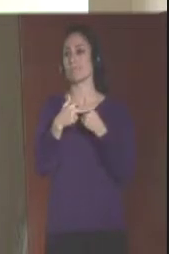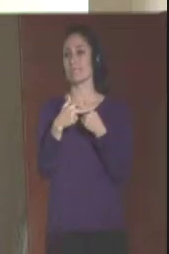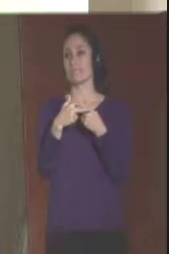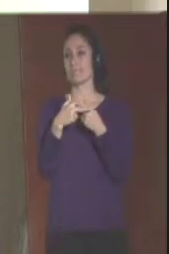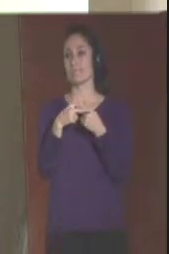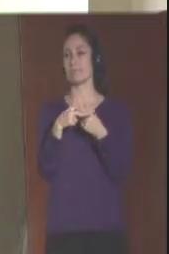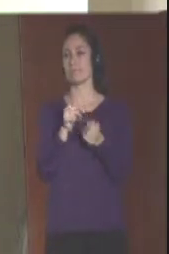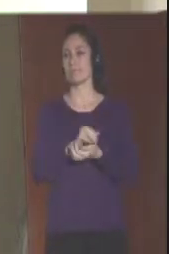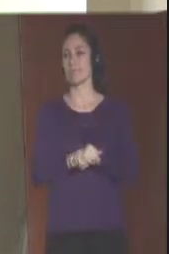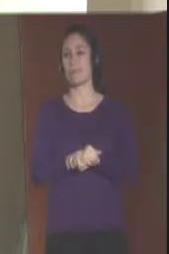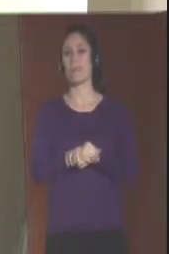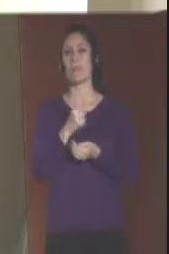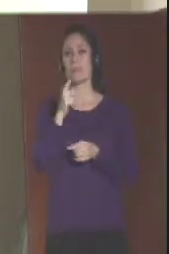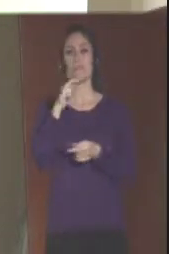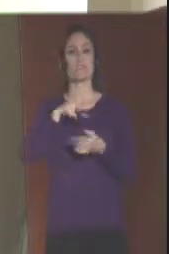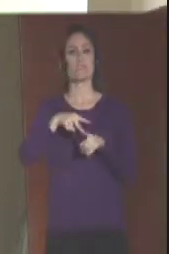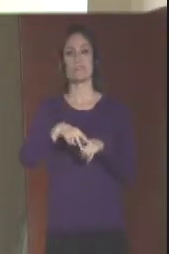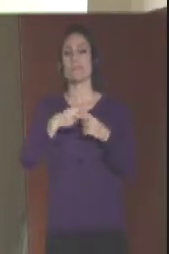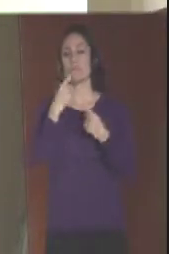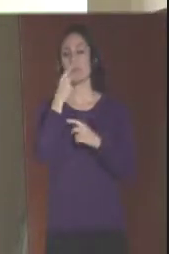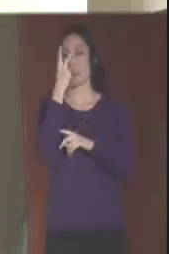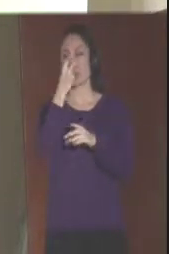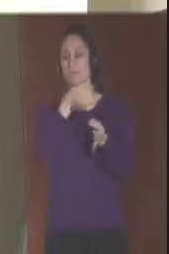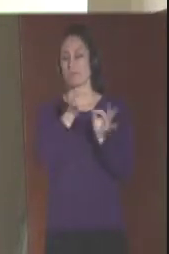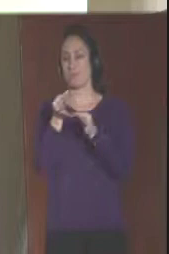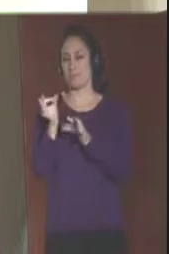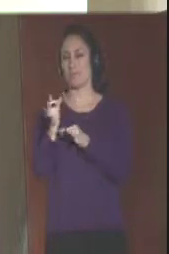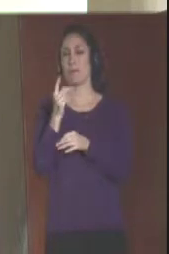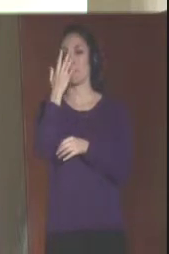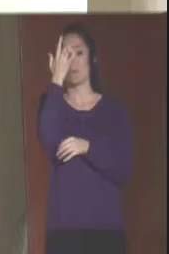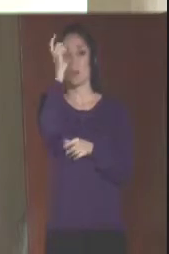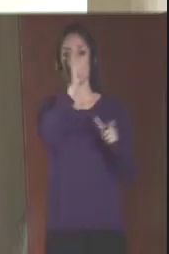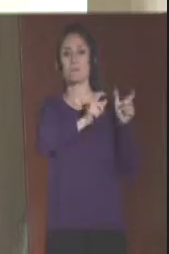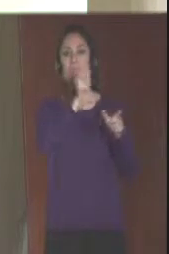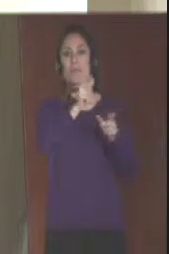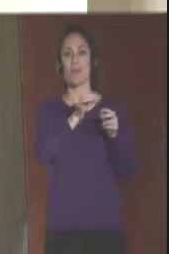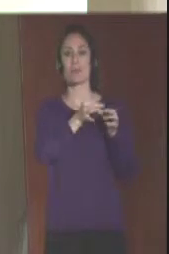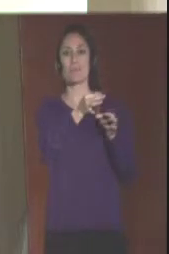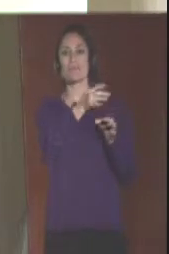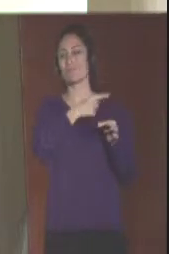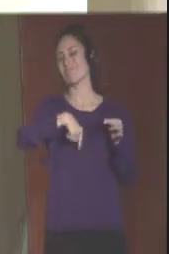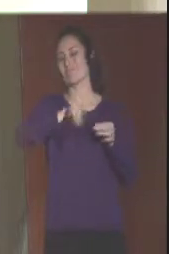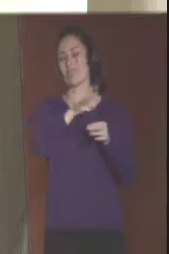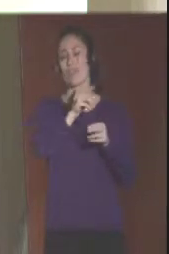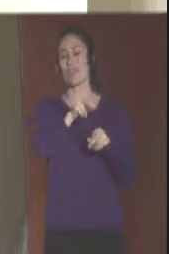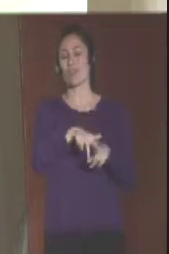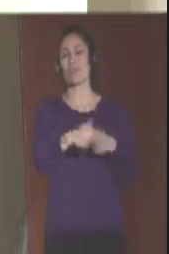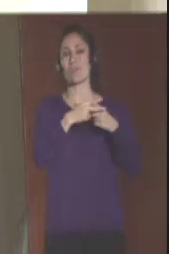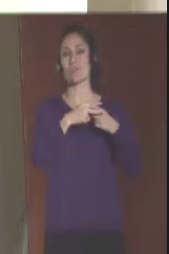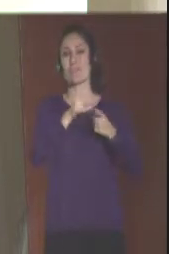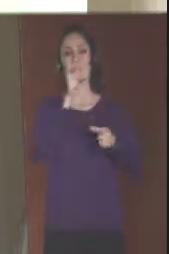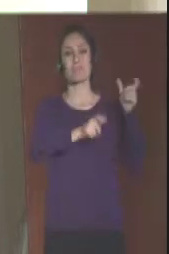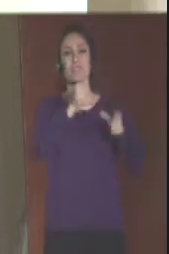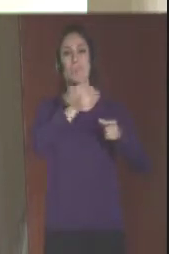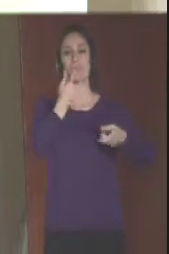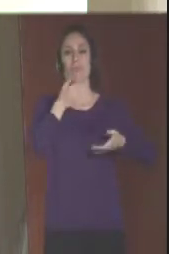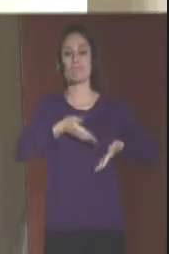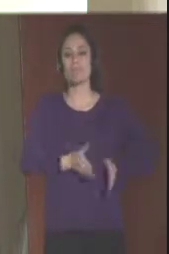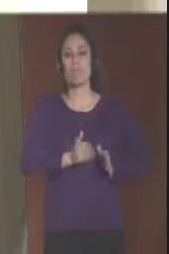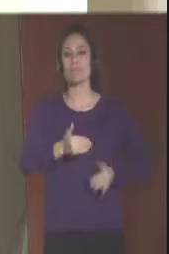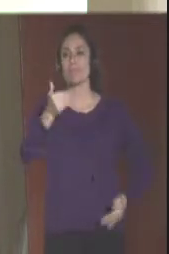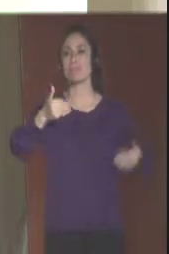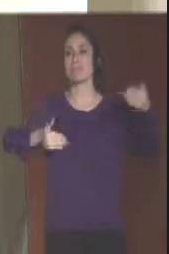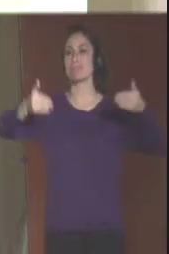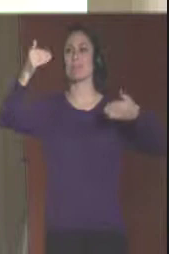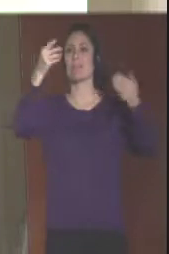de manera creciente por dos motivos. Primero, porque la población va a crecer en el mundo, pero además porque el proceso de urbanización